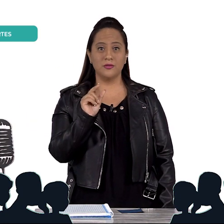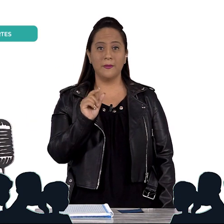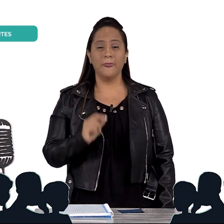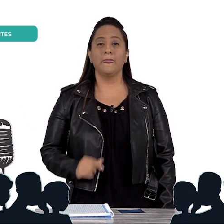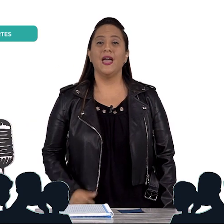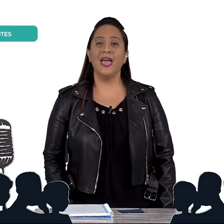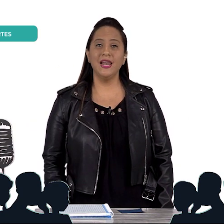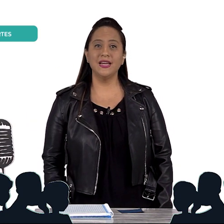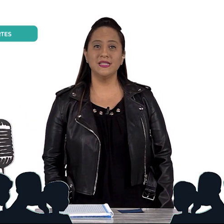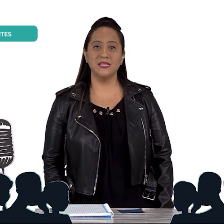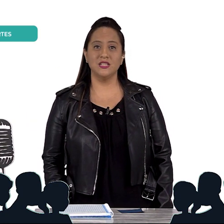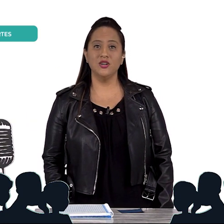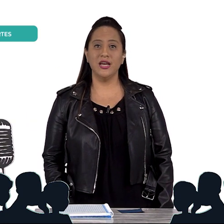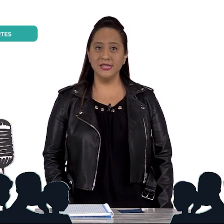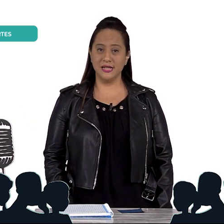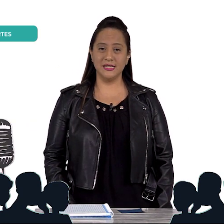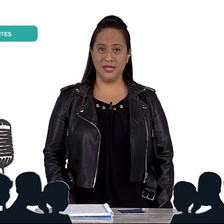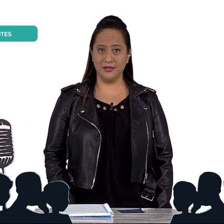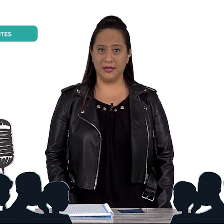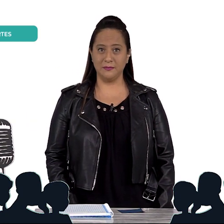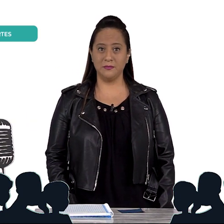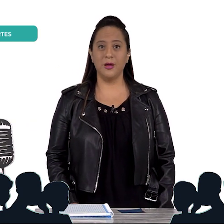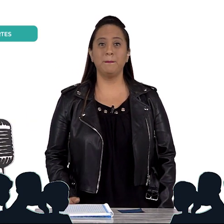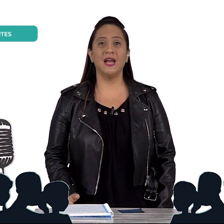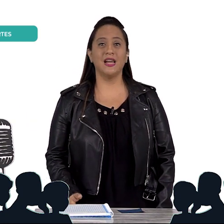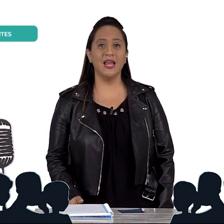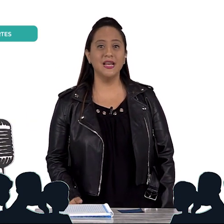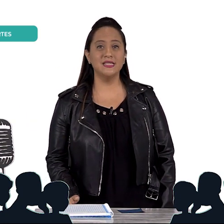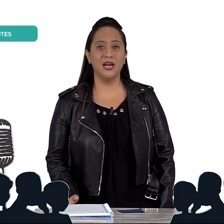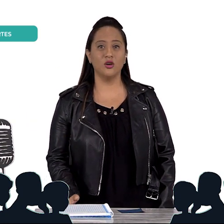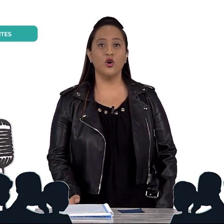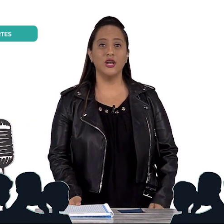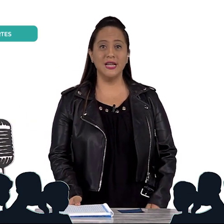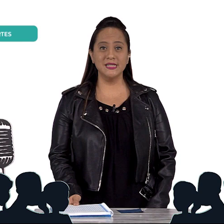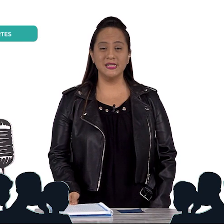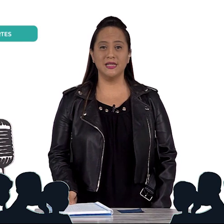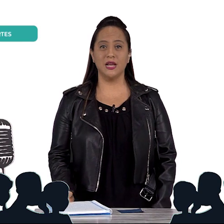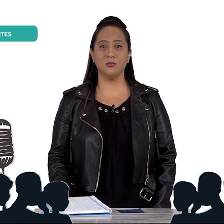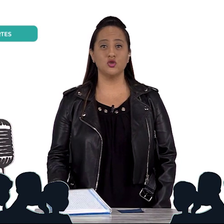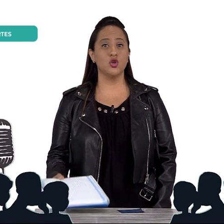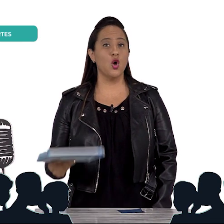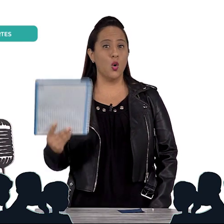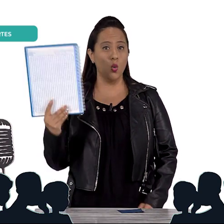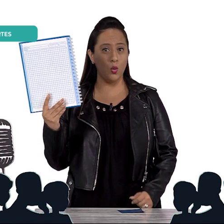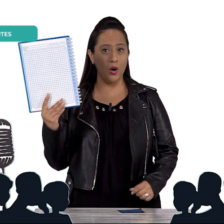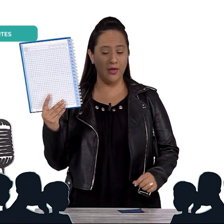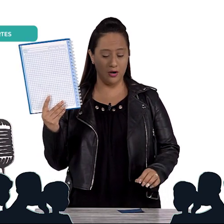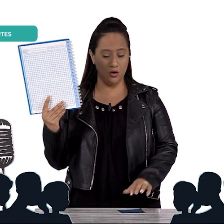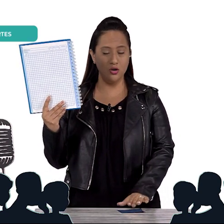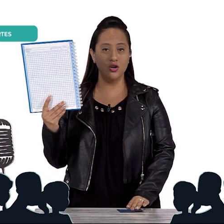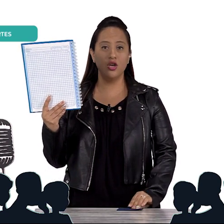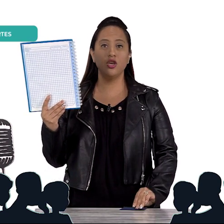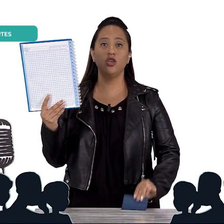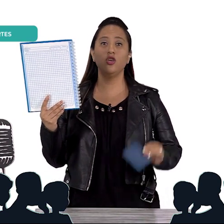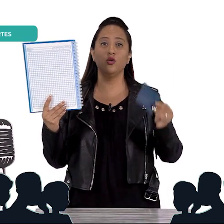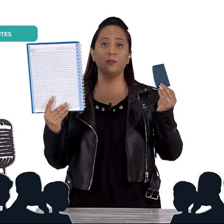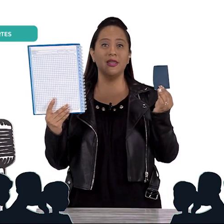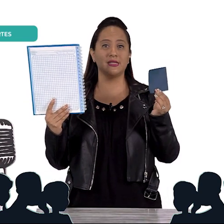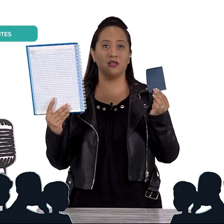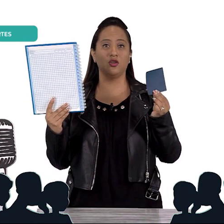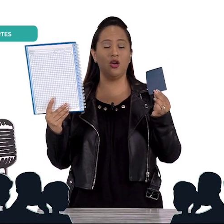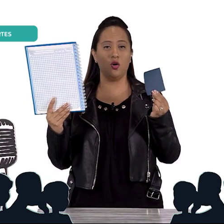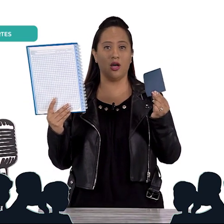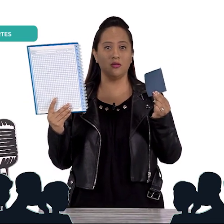cortos. El ejercicio es el siguiente. Para realizarlo necesitaremos un cuaderno y